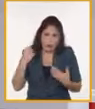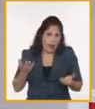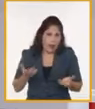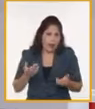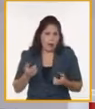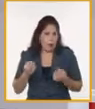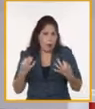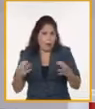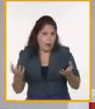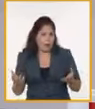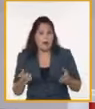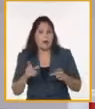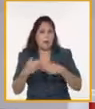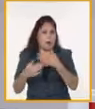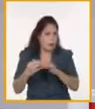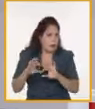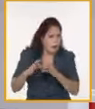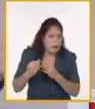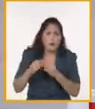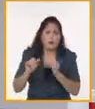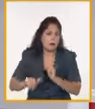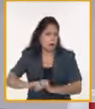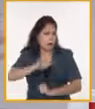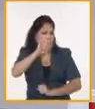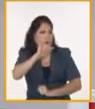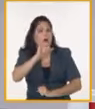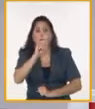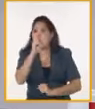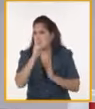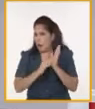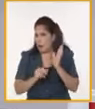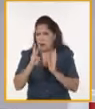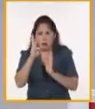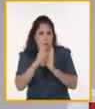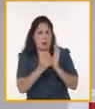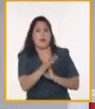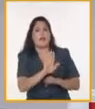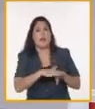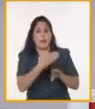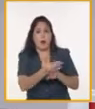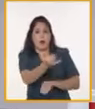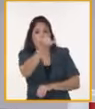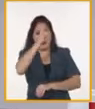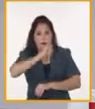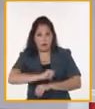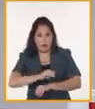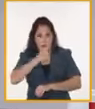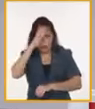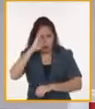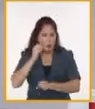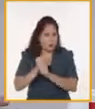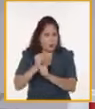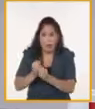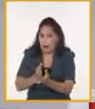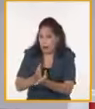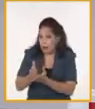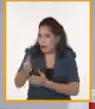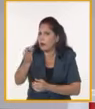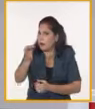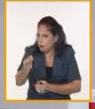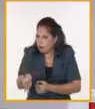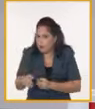personales por asuntos familiares que usted se pueda ausentar ante determinadas eh contingencias Y situaciones y la ley mantiene lo